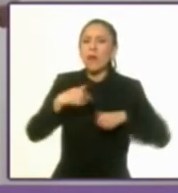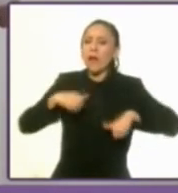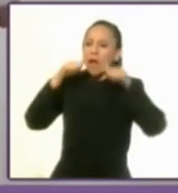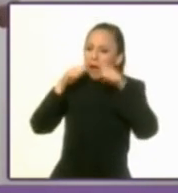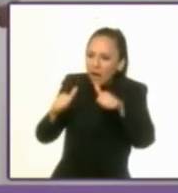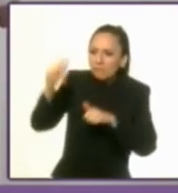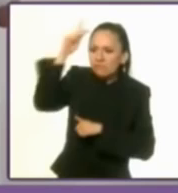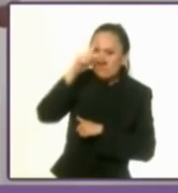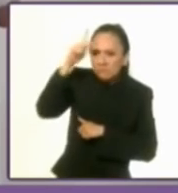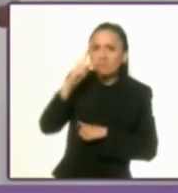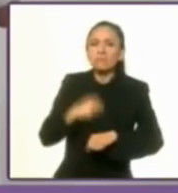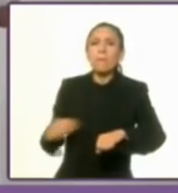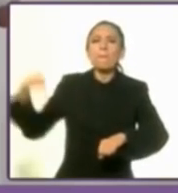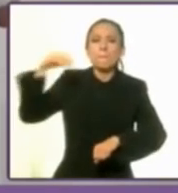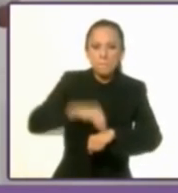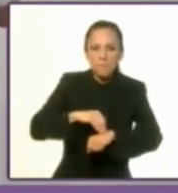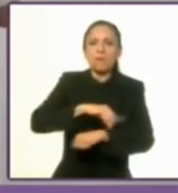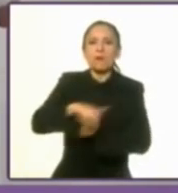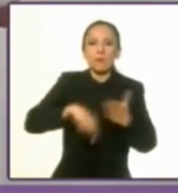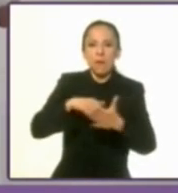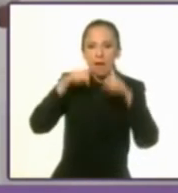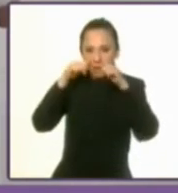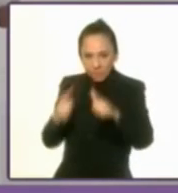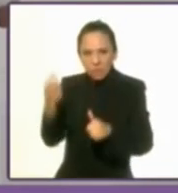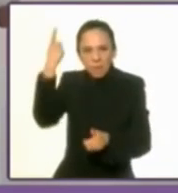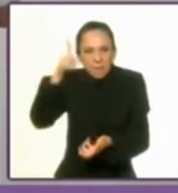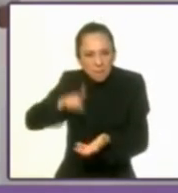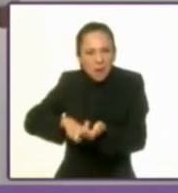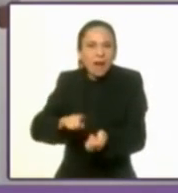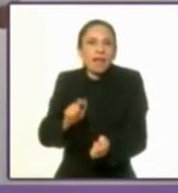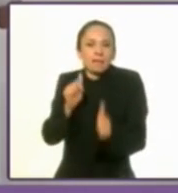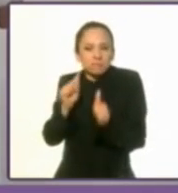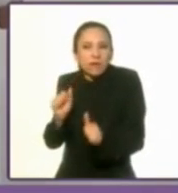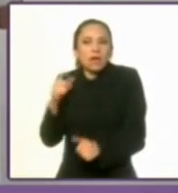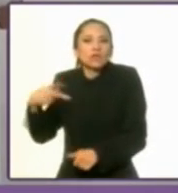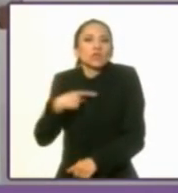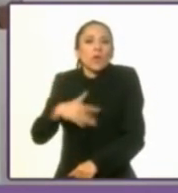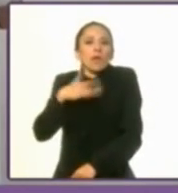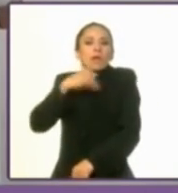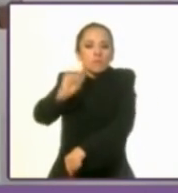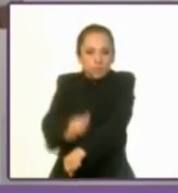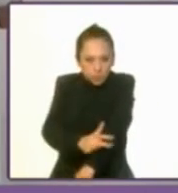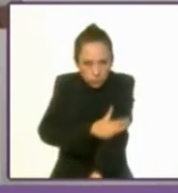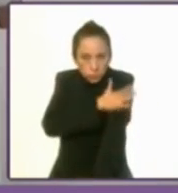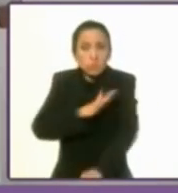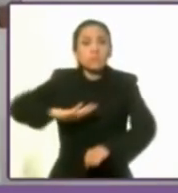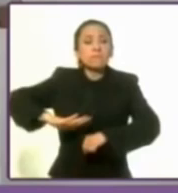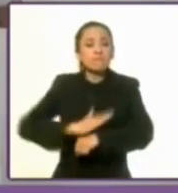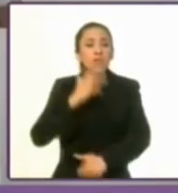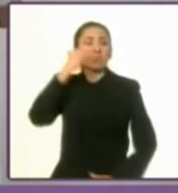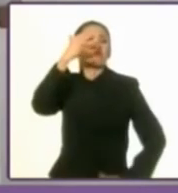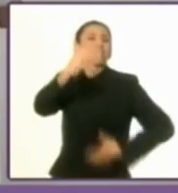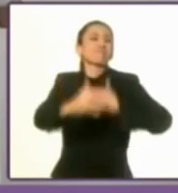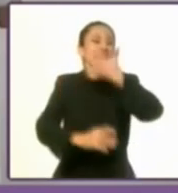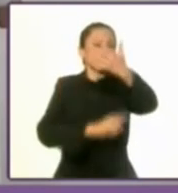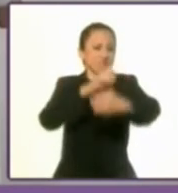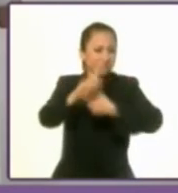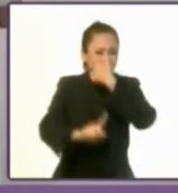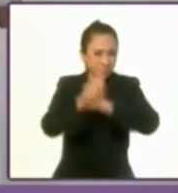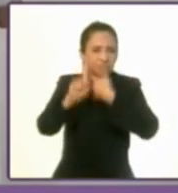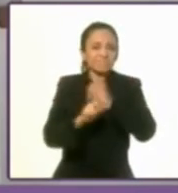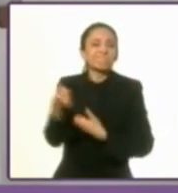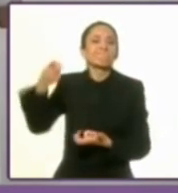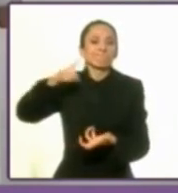clínicas de las emociones las han llamado porque las violencias distintas ya se metieron a la casa y están